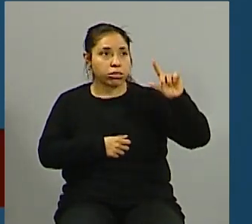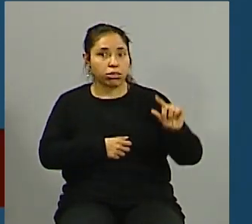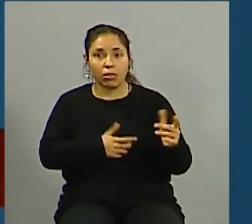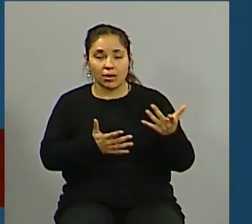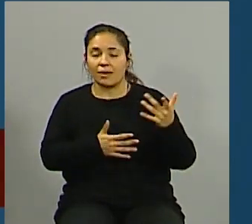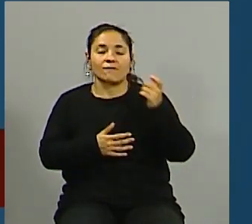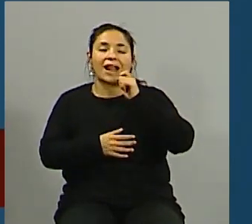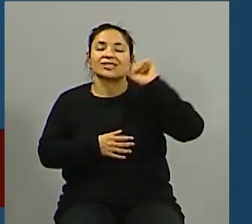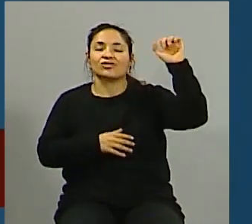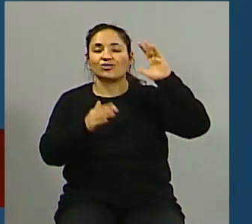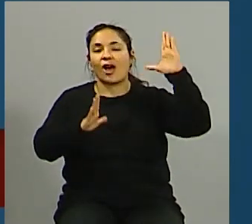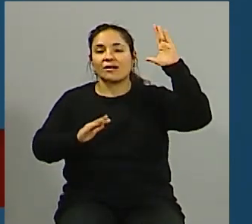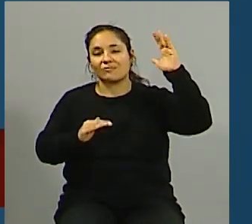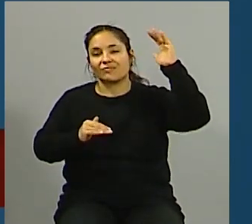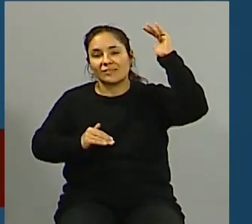creció,